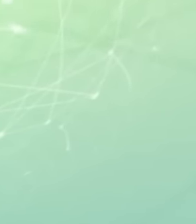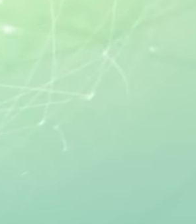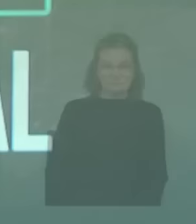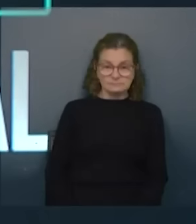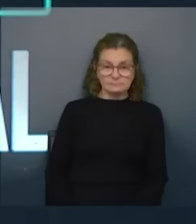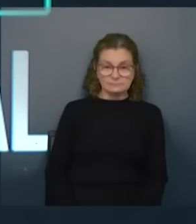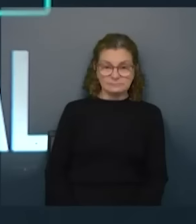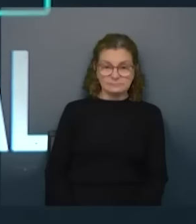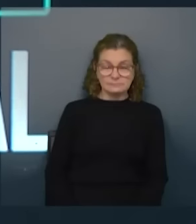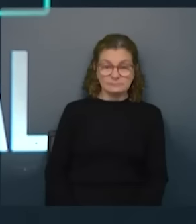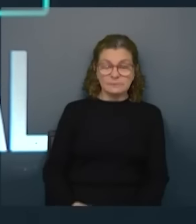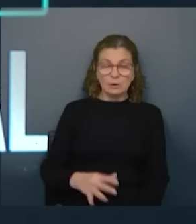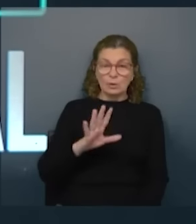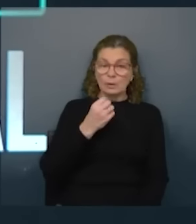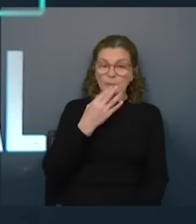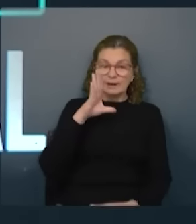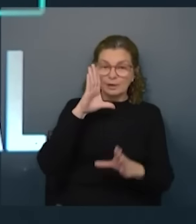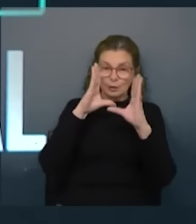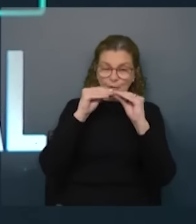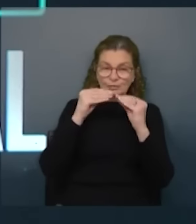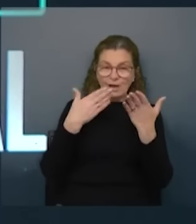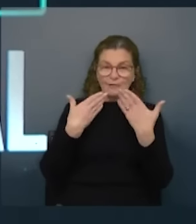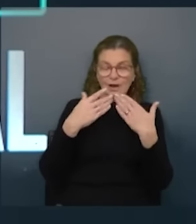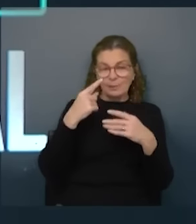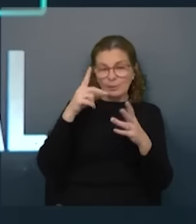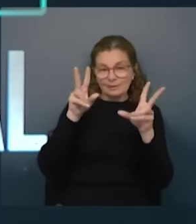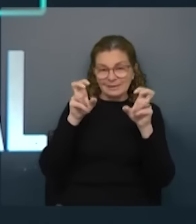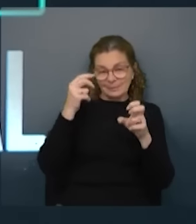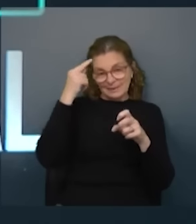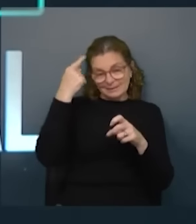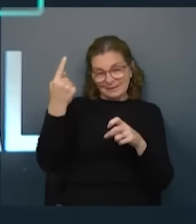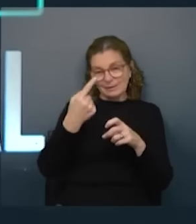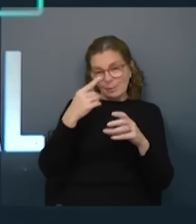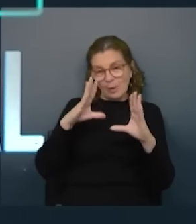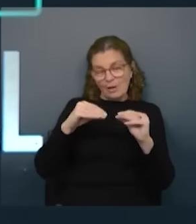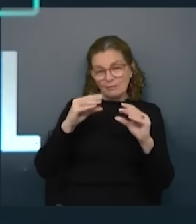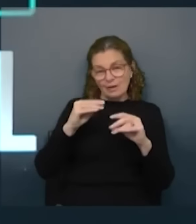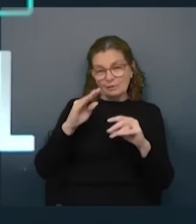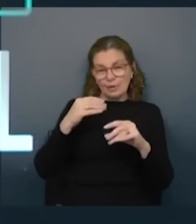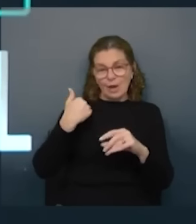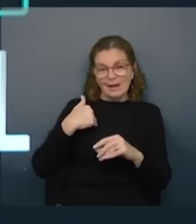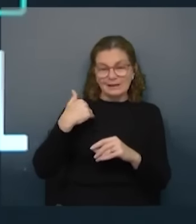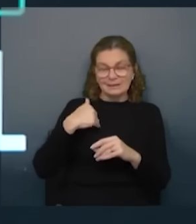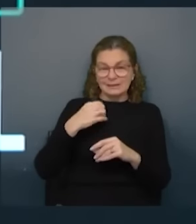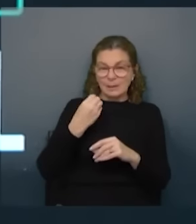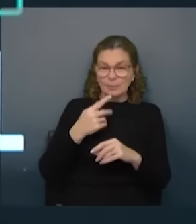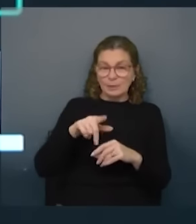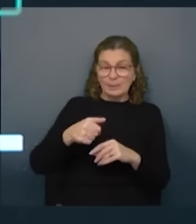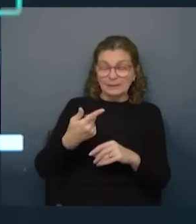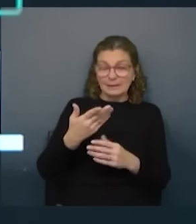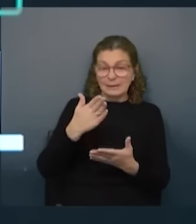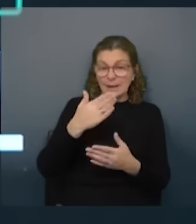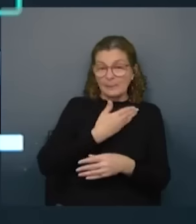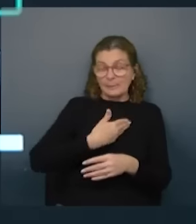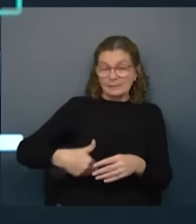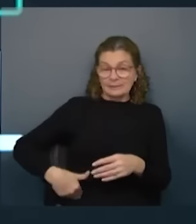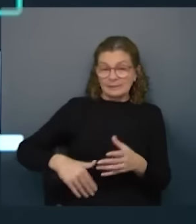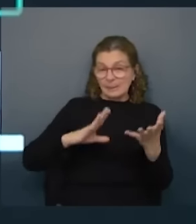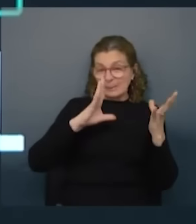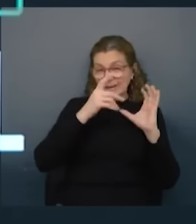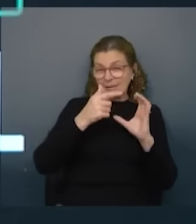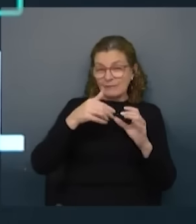historia Qué tal Buenas noches abrimos el capítulo internacional y seguimos hablando de la República Argentina porque mañana el presidente Miley viajará a